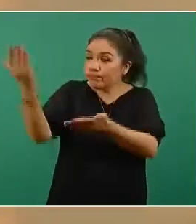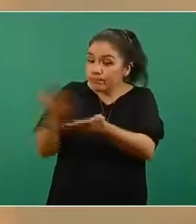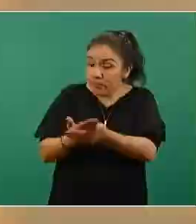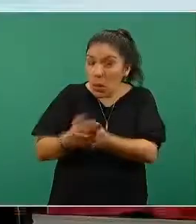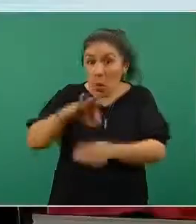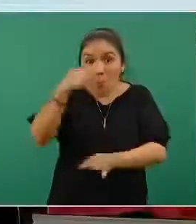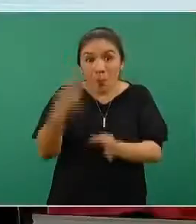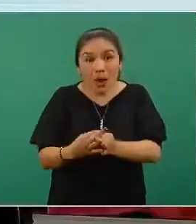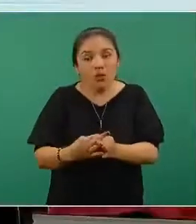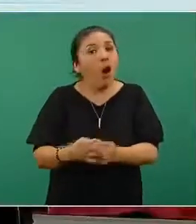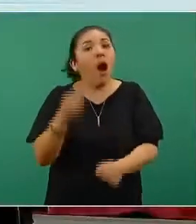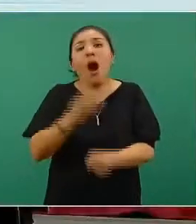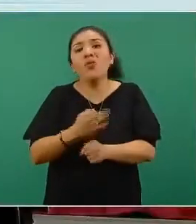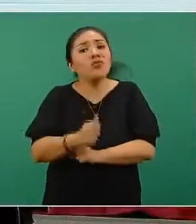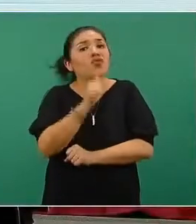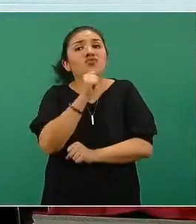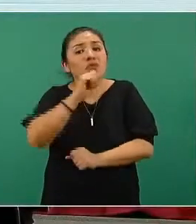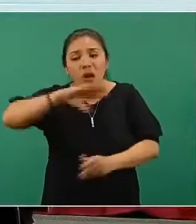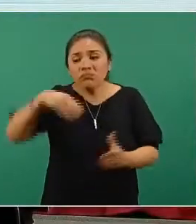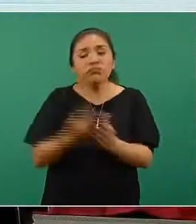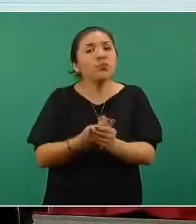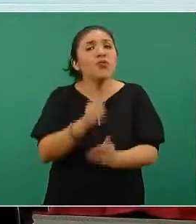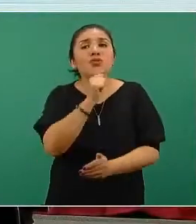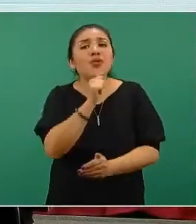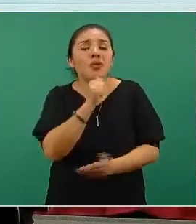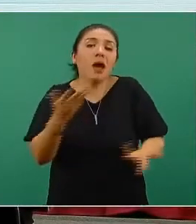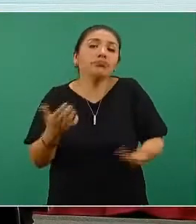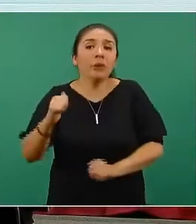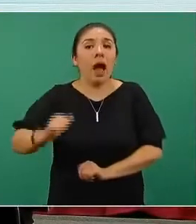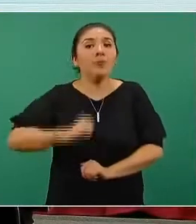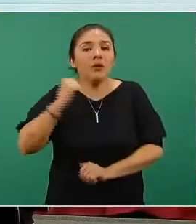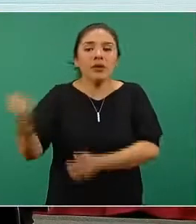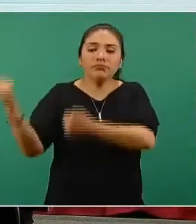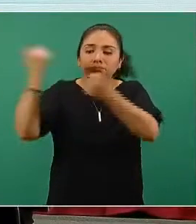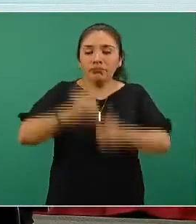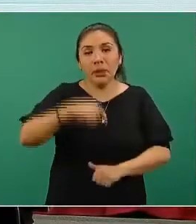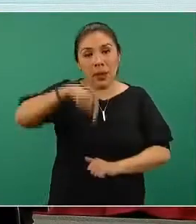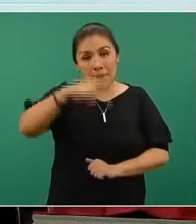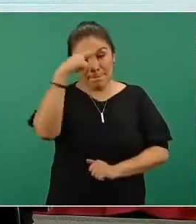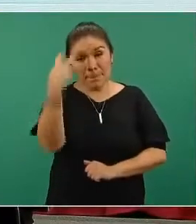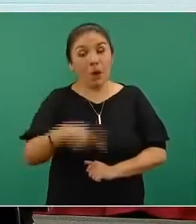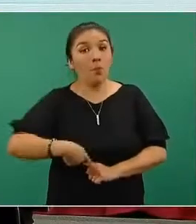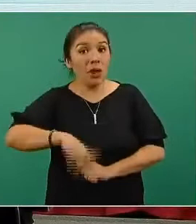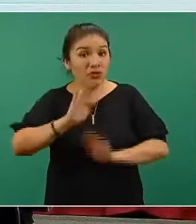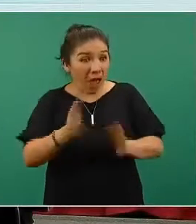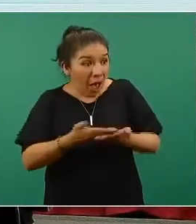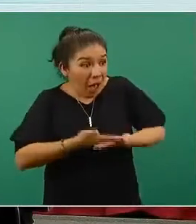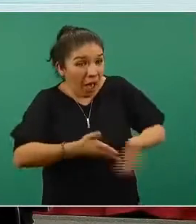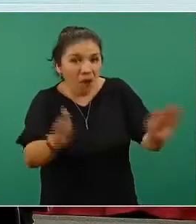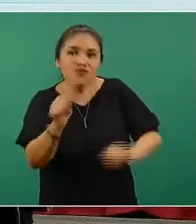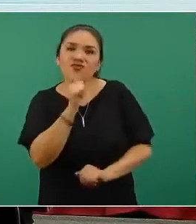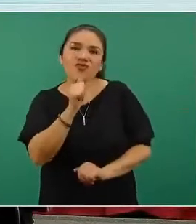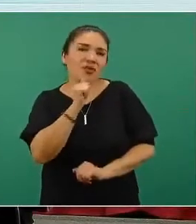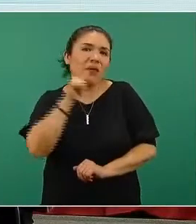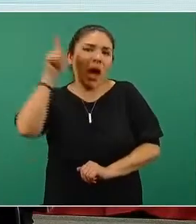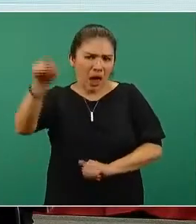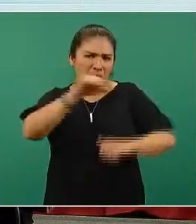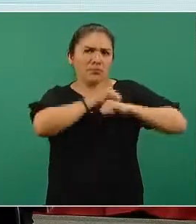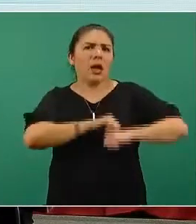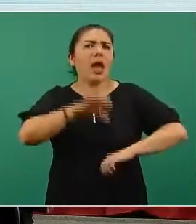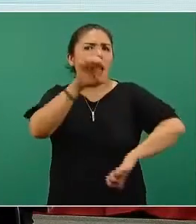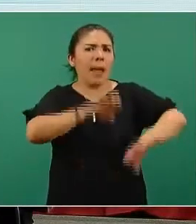ocasión todavía no se terminaban, se aprovechó para traerlas a México, pero todavía no se podían. La misma empresa